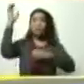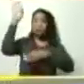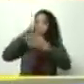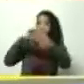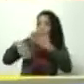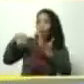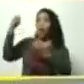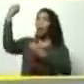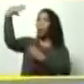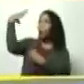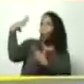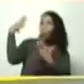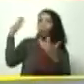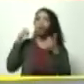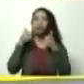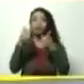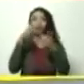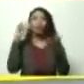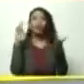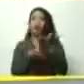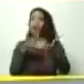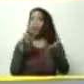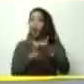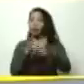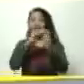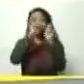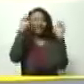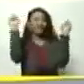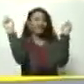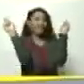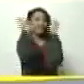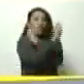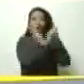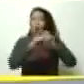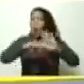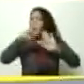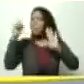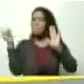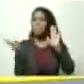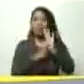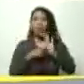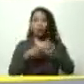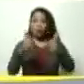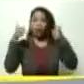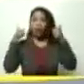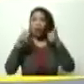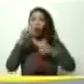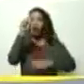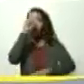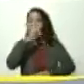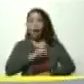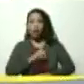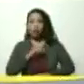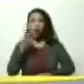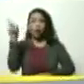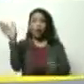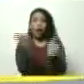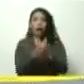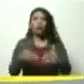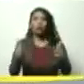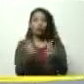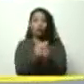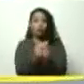de verdad un cambio completo ha habido en un año en Anzuategui